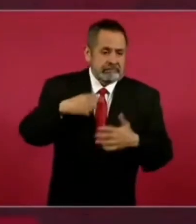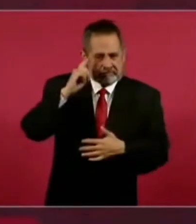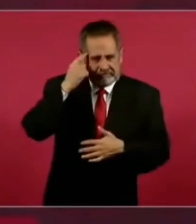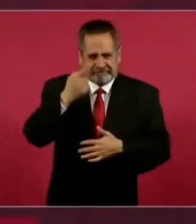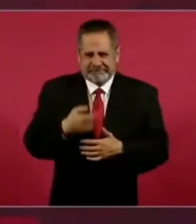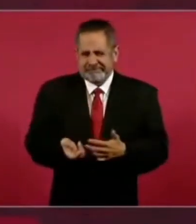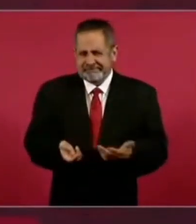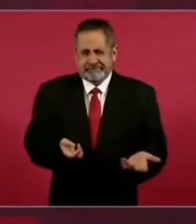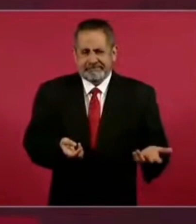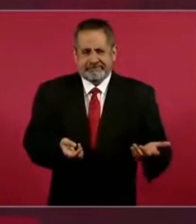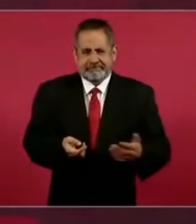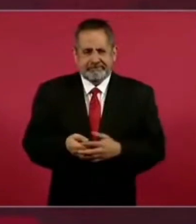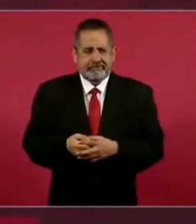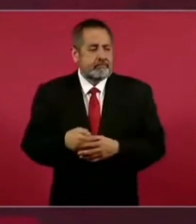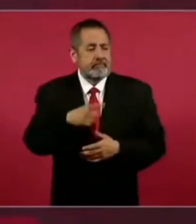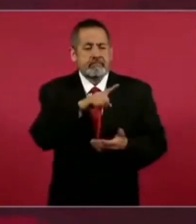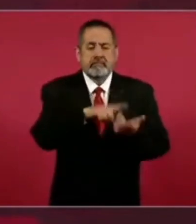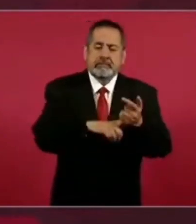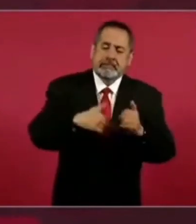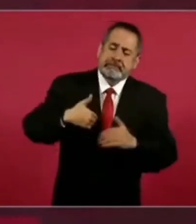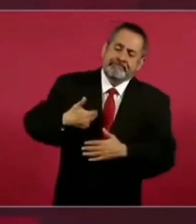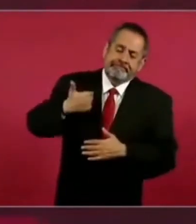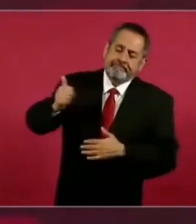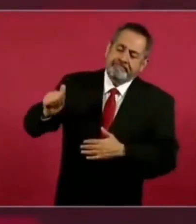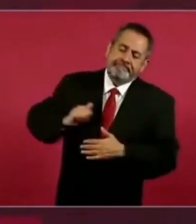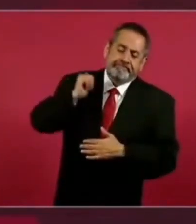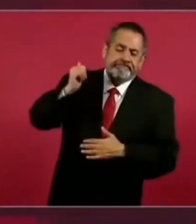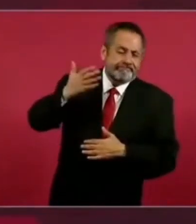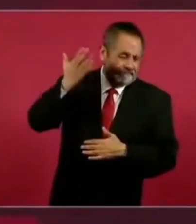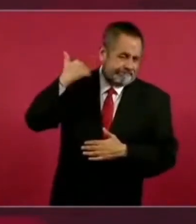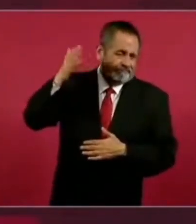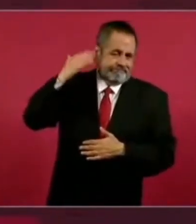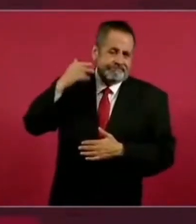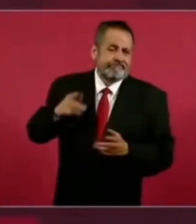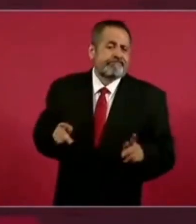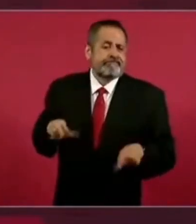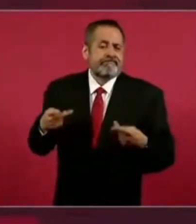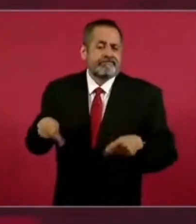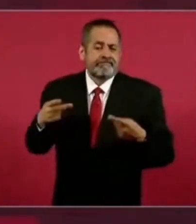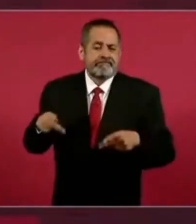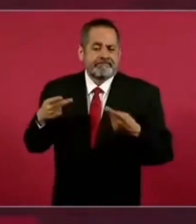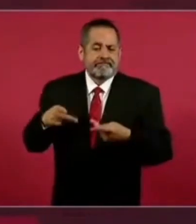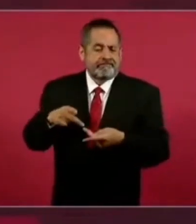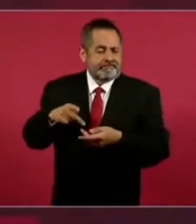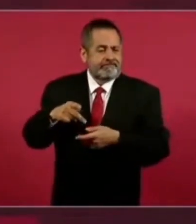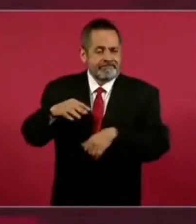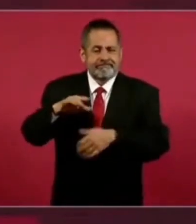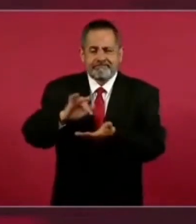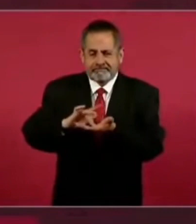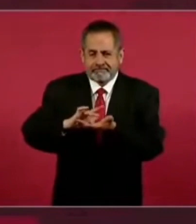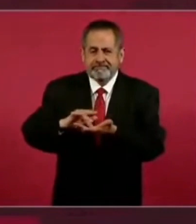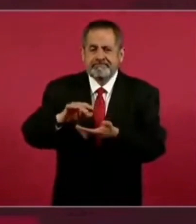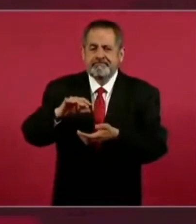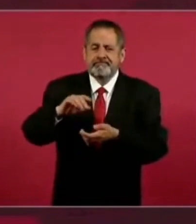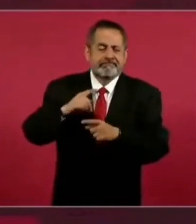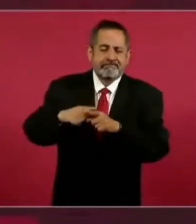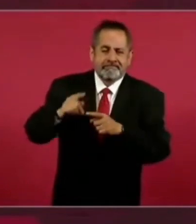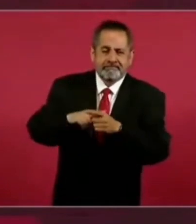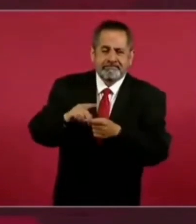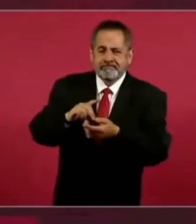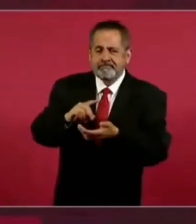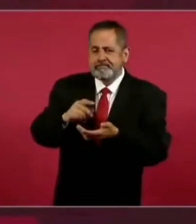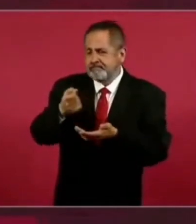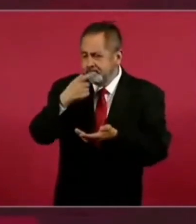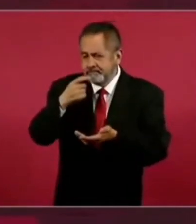porque hacían su agosto no solo vendiendo la medicina al gobierno,